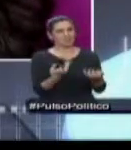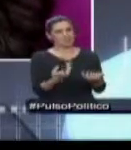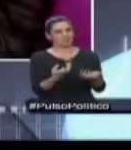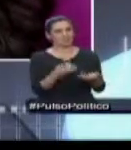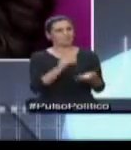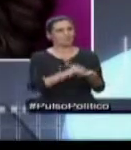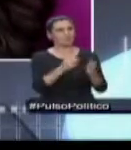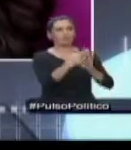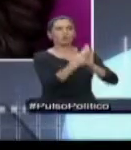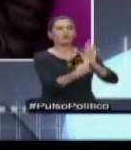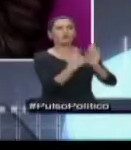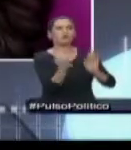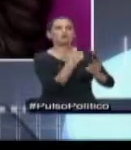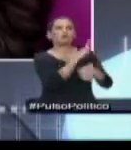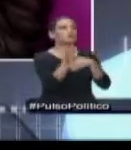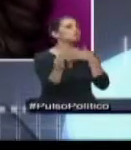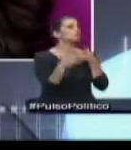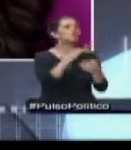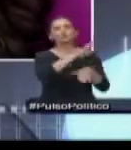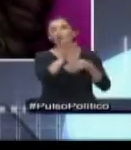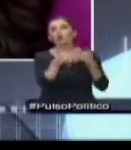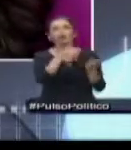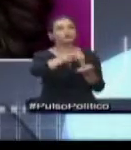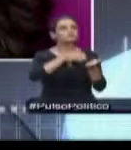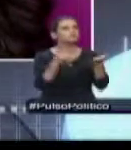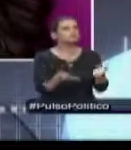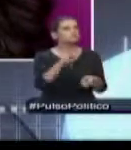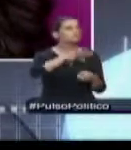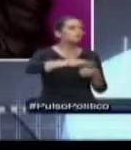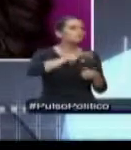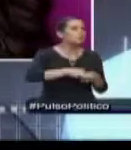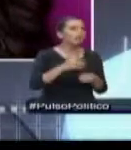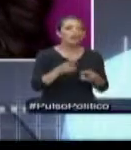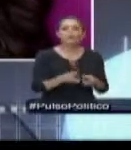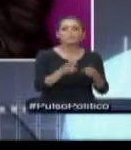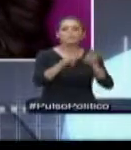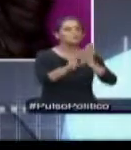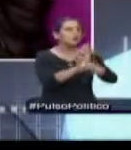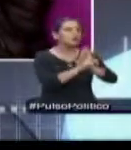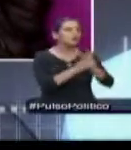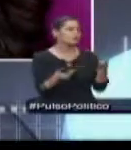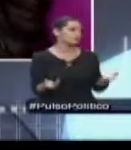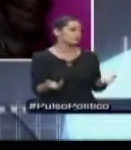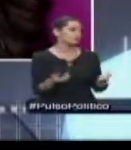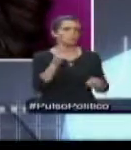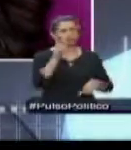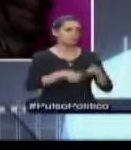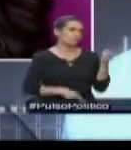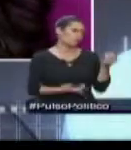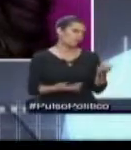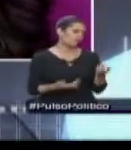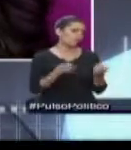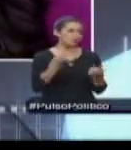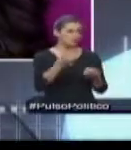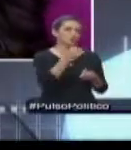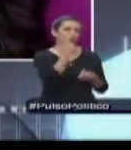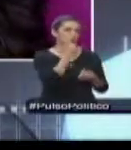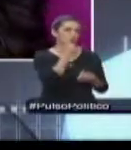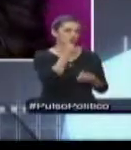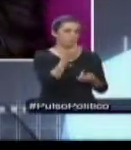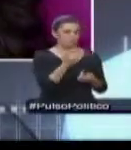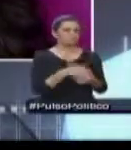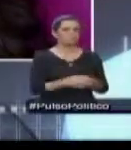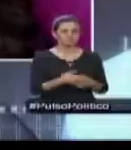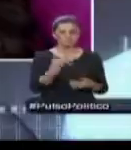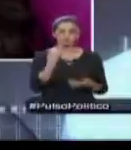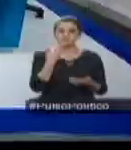regla única a todos todos los ciudadanos que son de elección popular la misma regla el mismo rasero y a lo mejor estamos cometiendo un grave error h